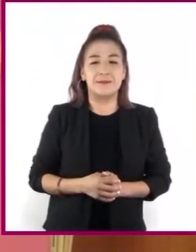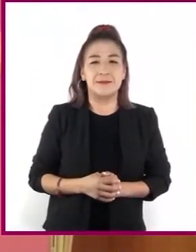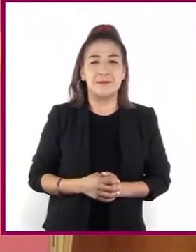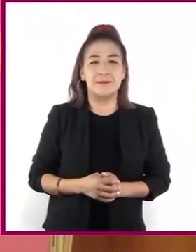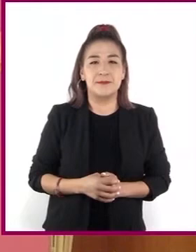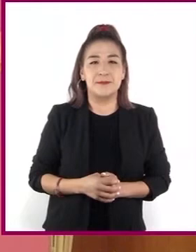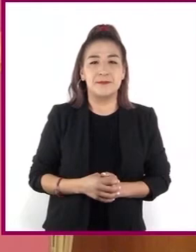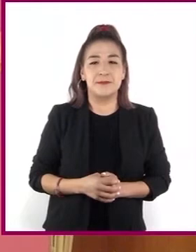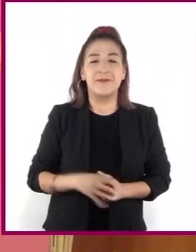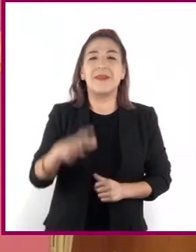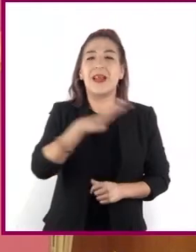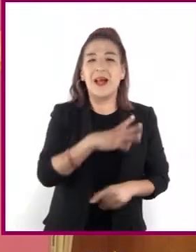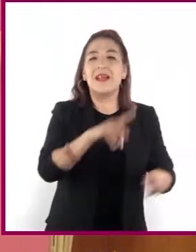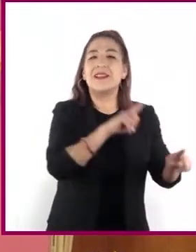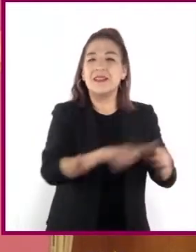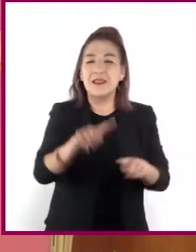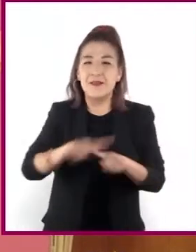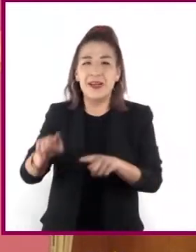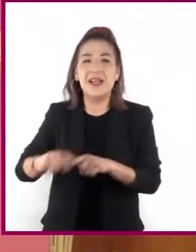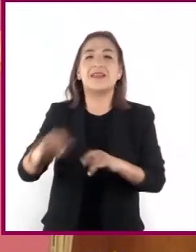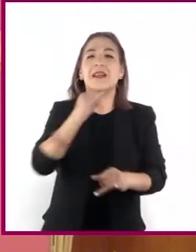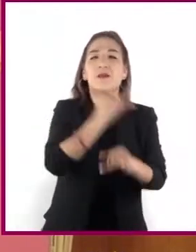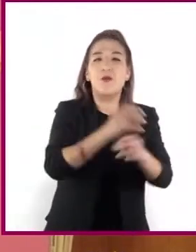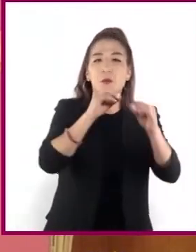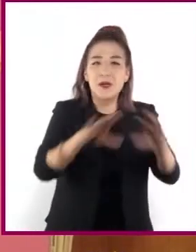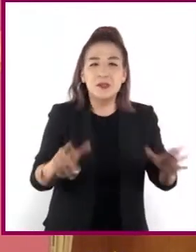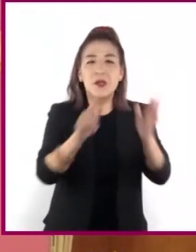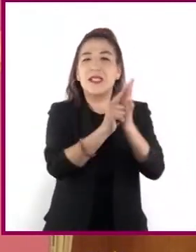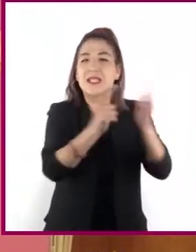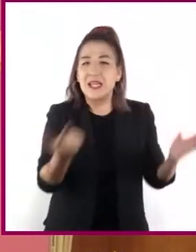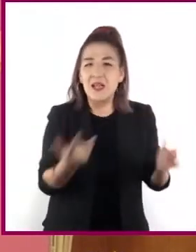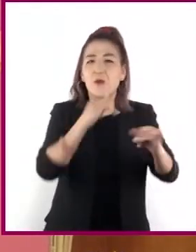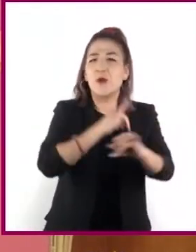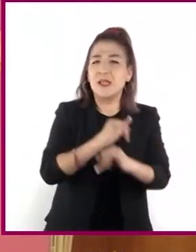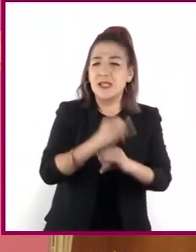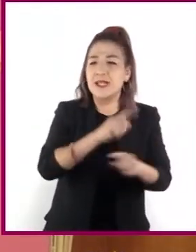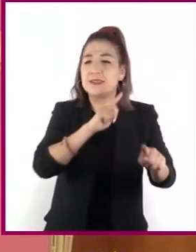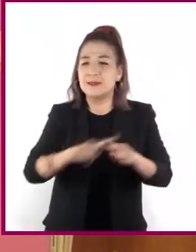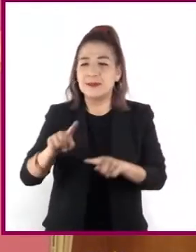buscar diversos textos de fuentes confiables.